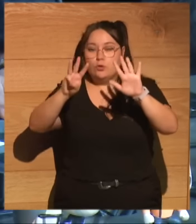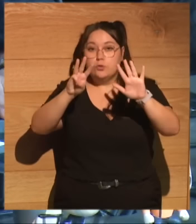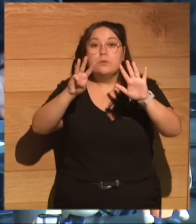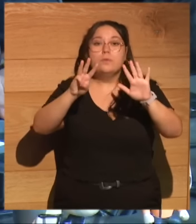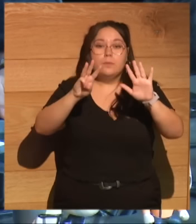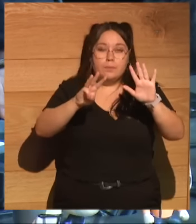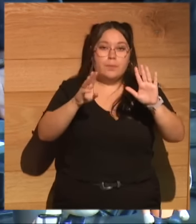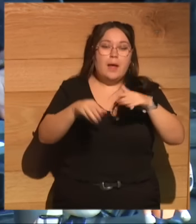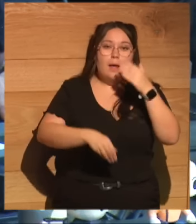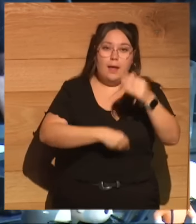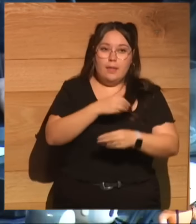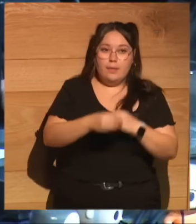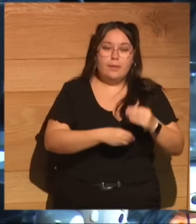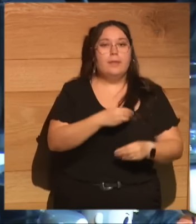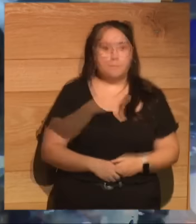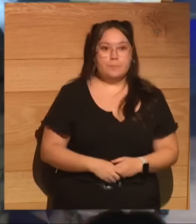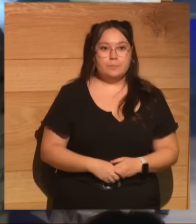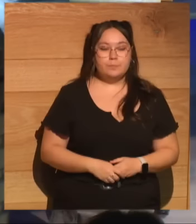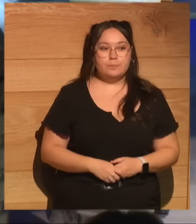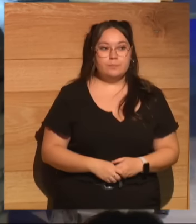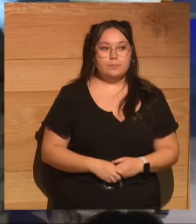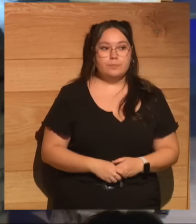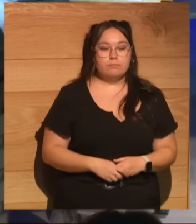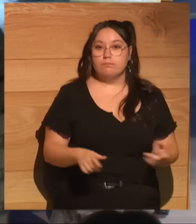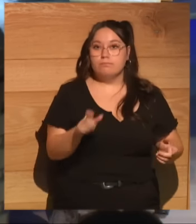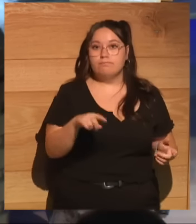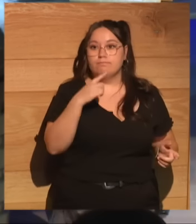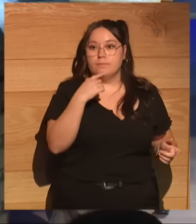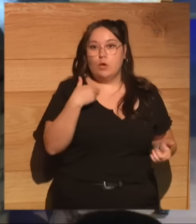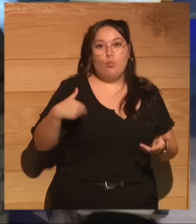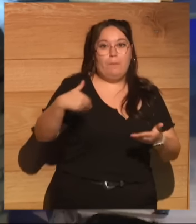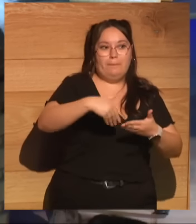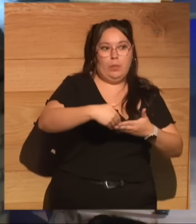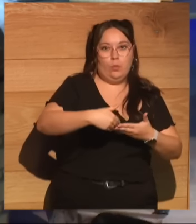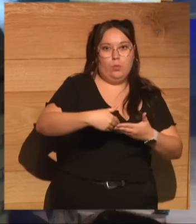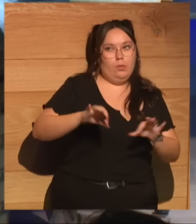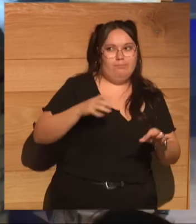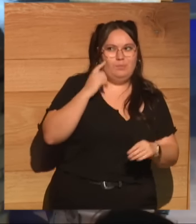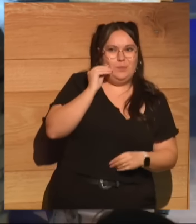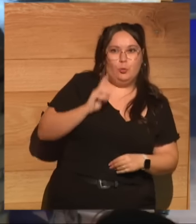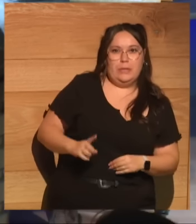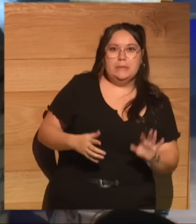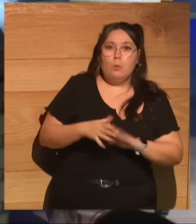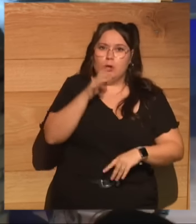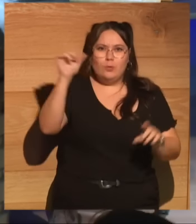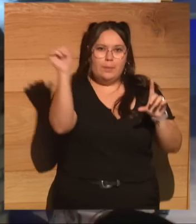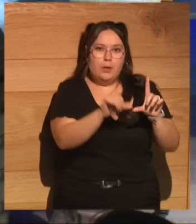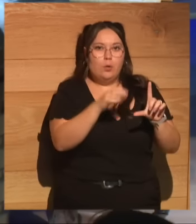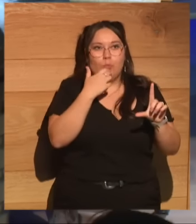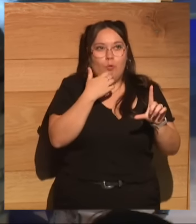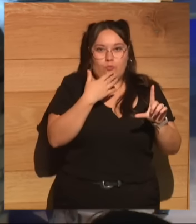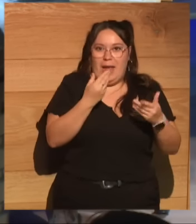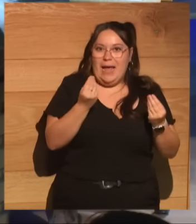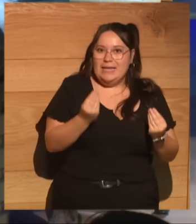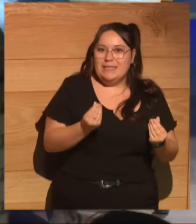1988 pone Beetlejuice, que nadie diría que es un encargo, ¿no? Porque tú ves, tú tienes en la película como la quinta esencia